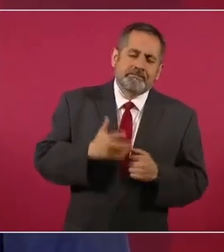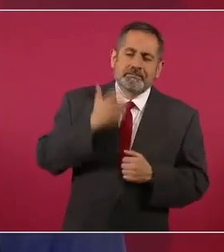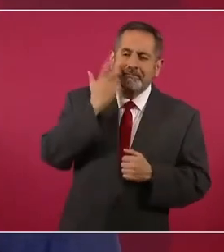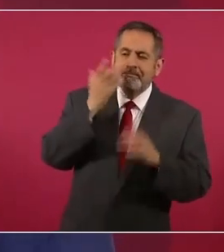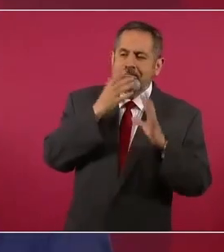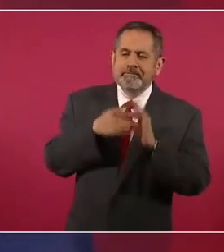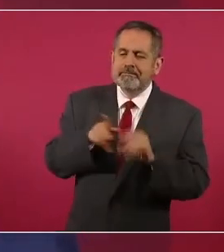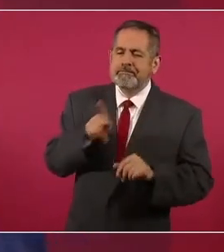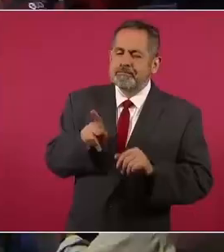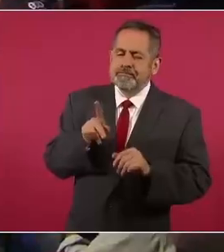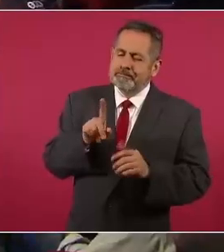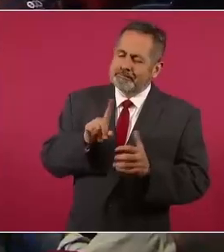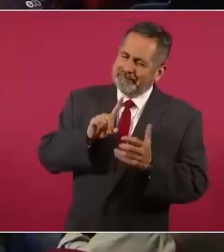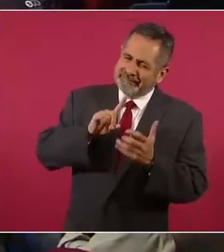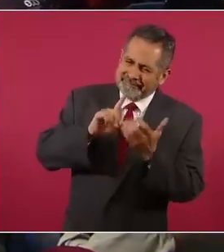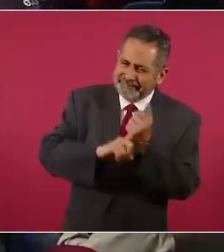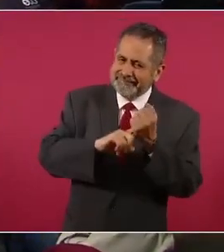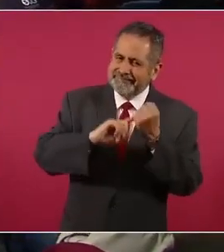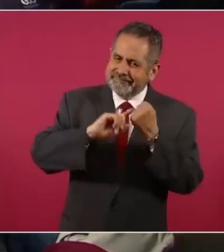pero en el fondo